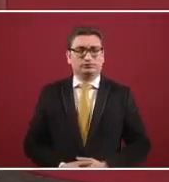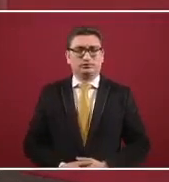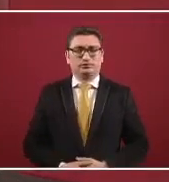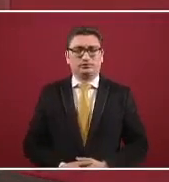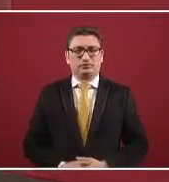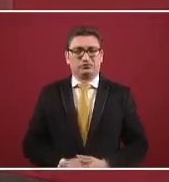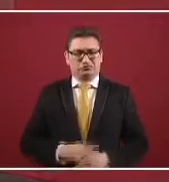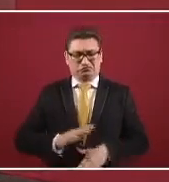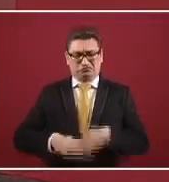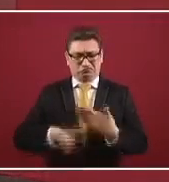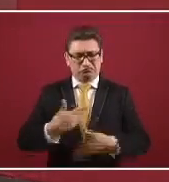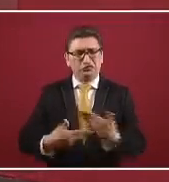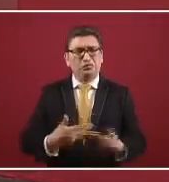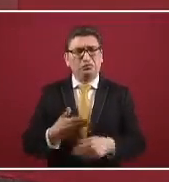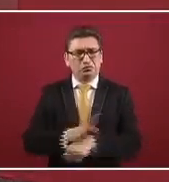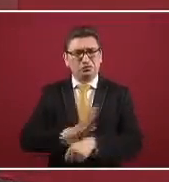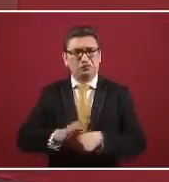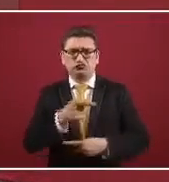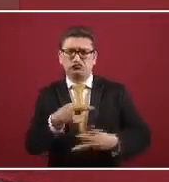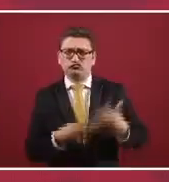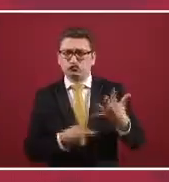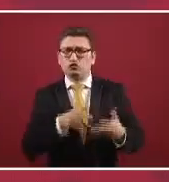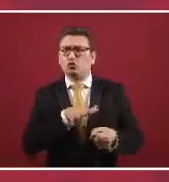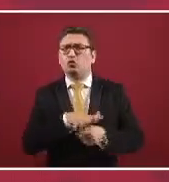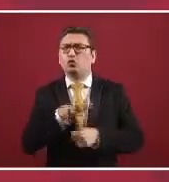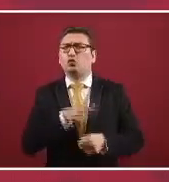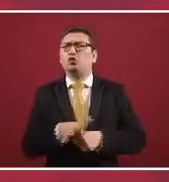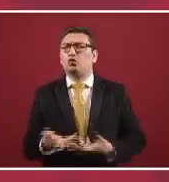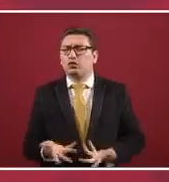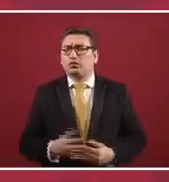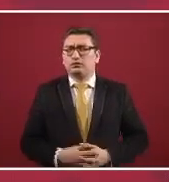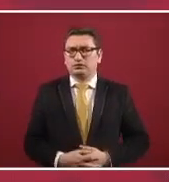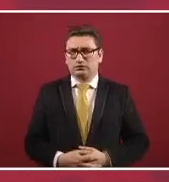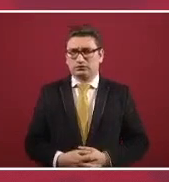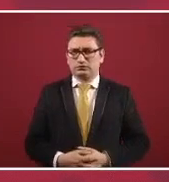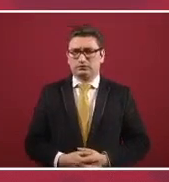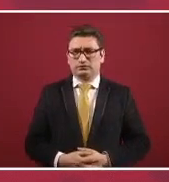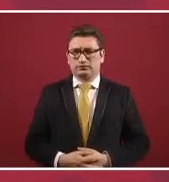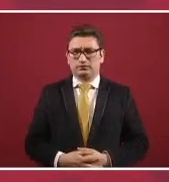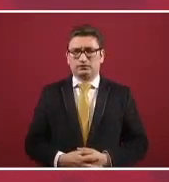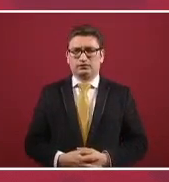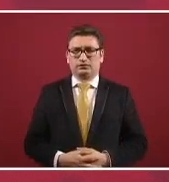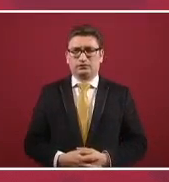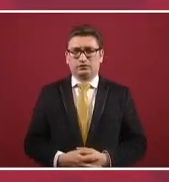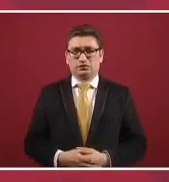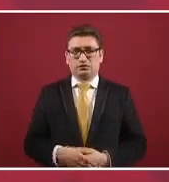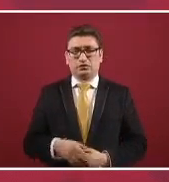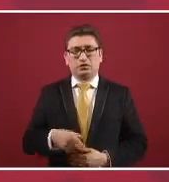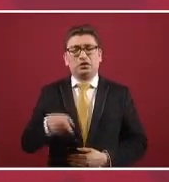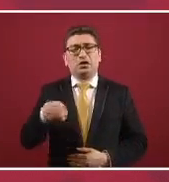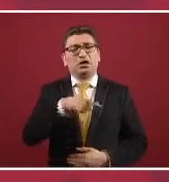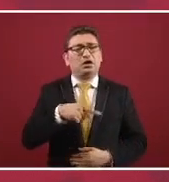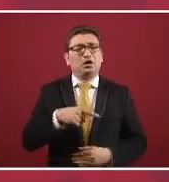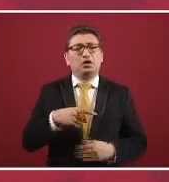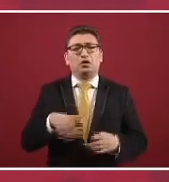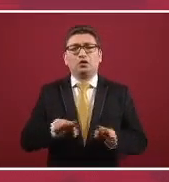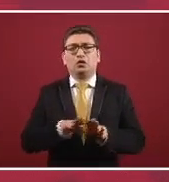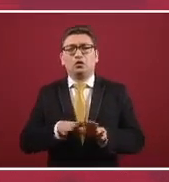¿Cuáles fueron los beneficios que se obtuvieron con esas privatizaciones?